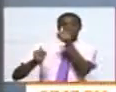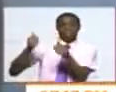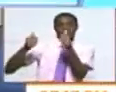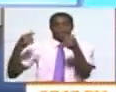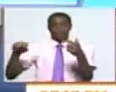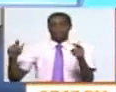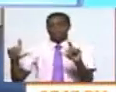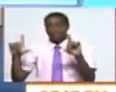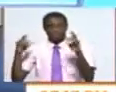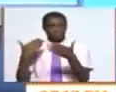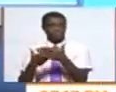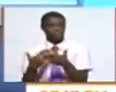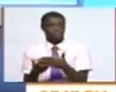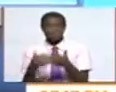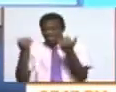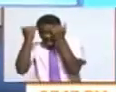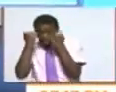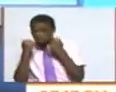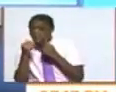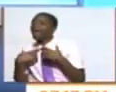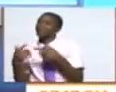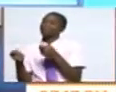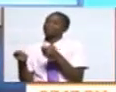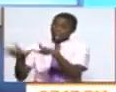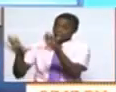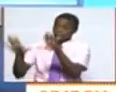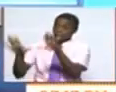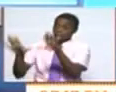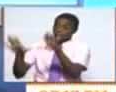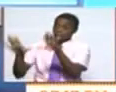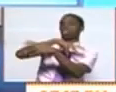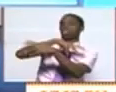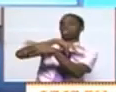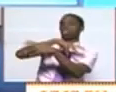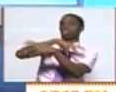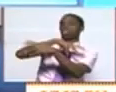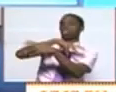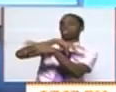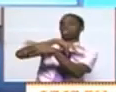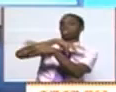Encapuchados que se le escaparon de las manos y encapuchados que ya